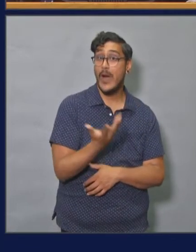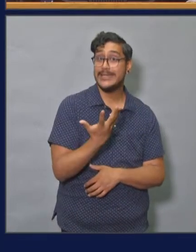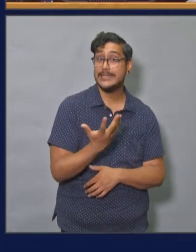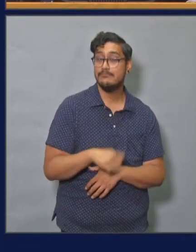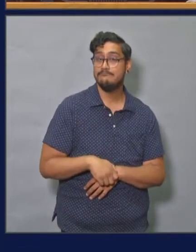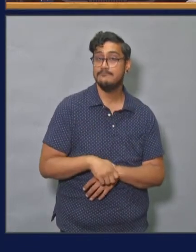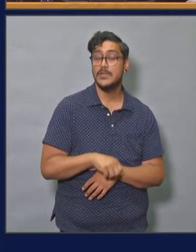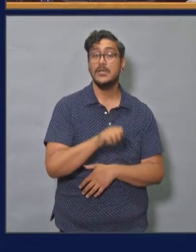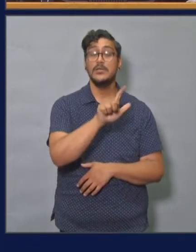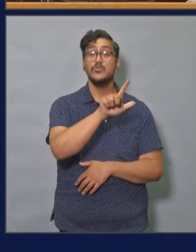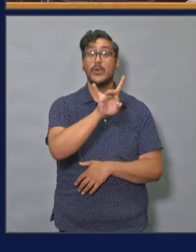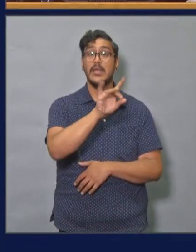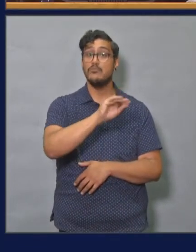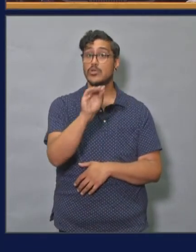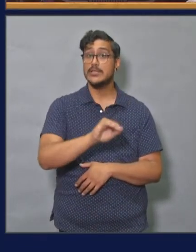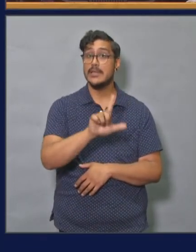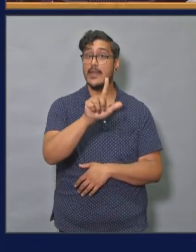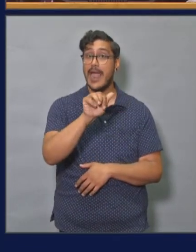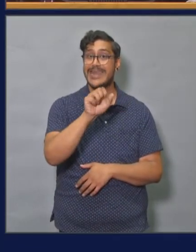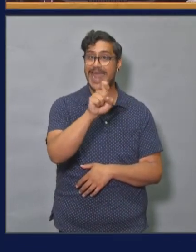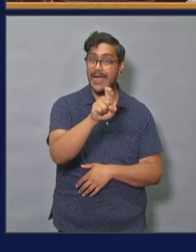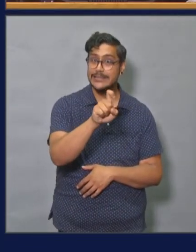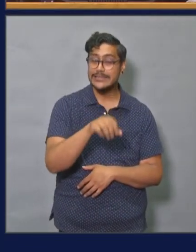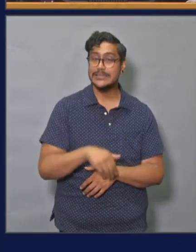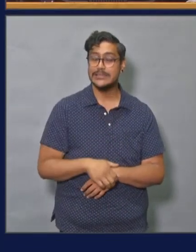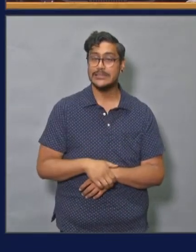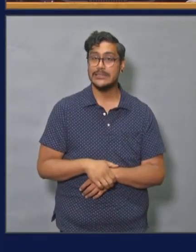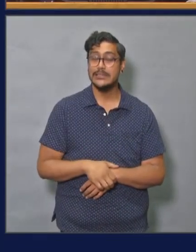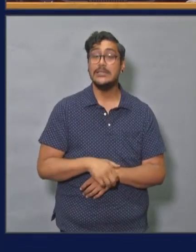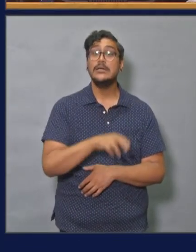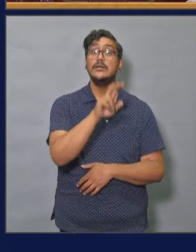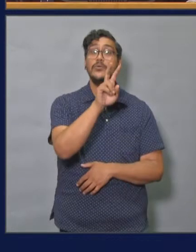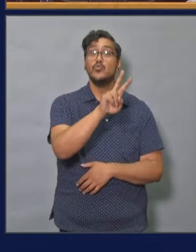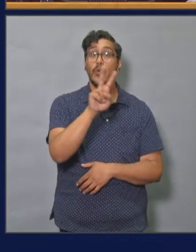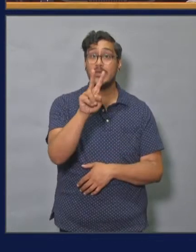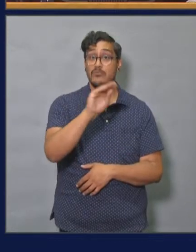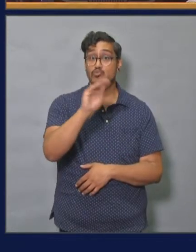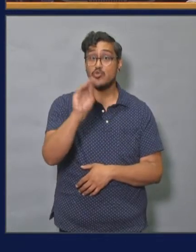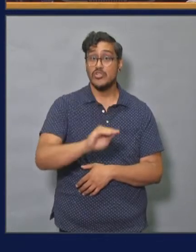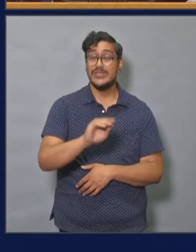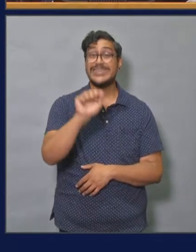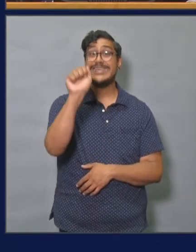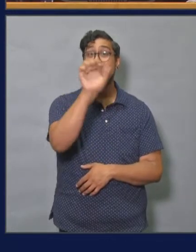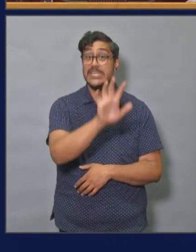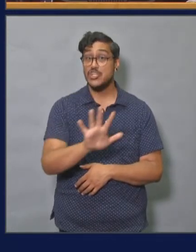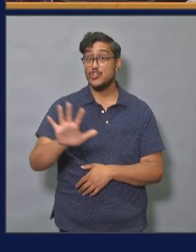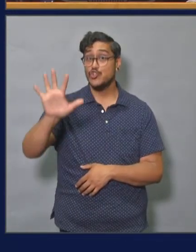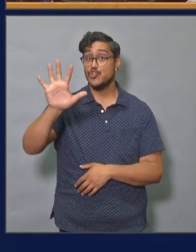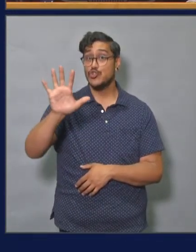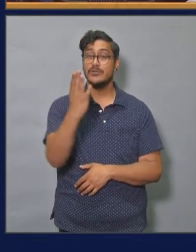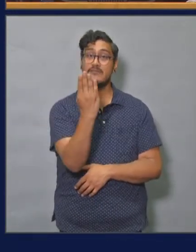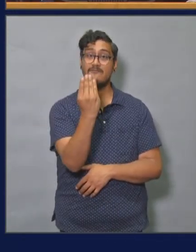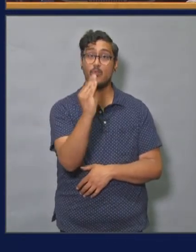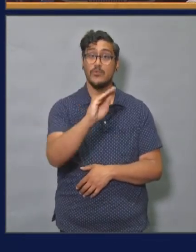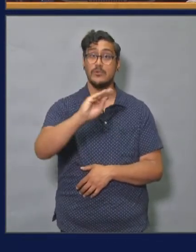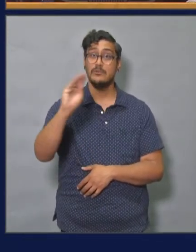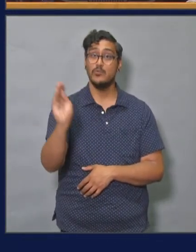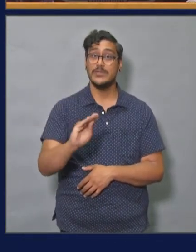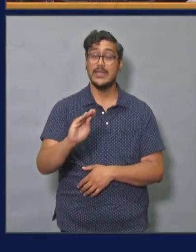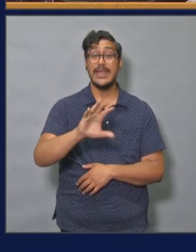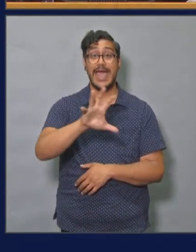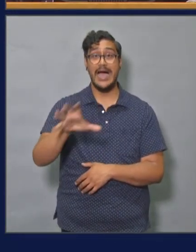el 28% eran latinos, el 22% eran asiáticos, el 14%